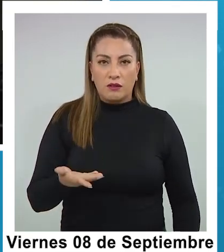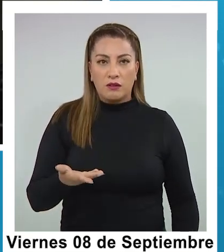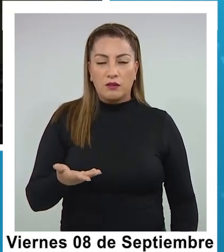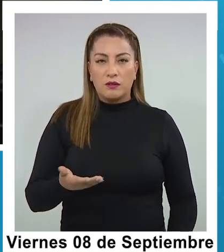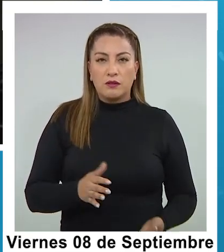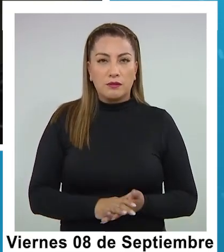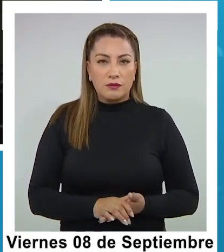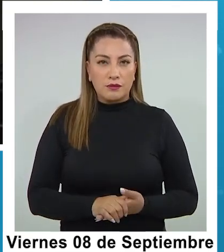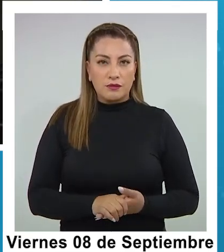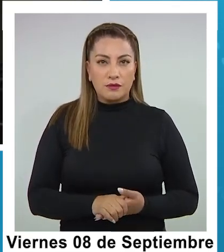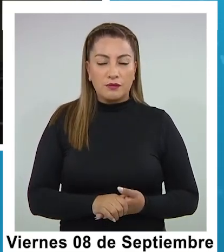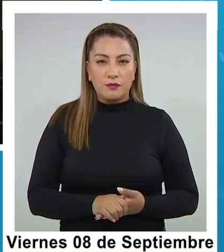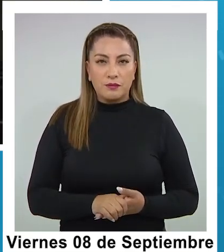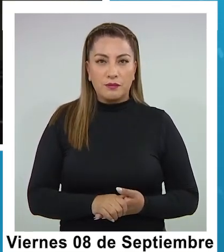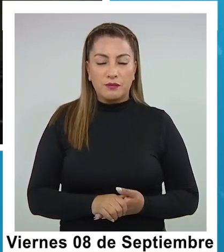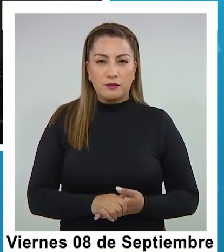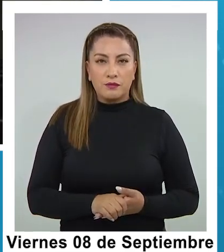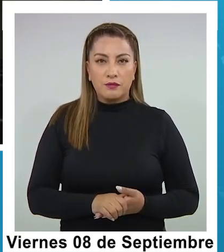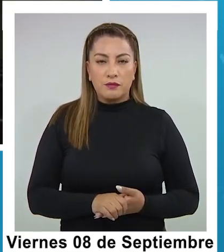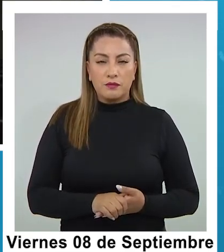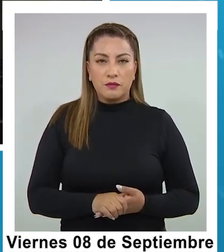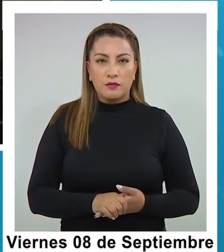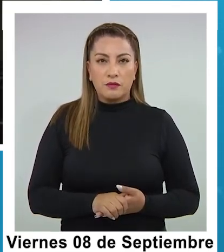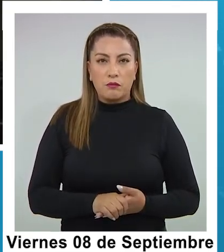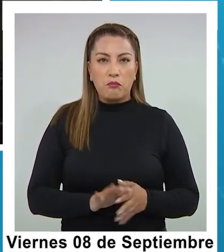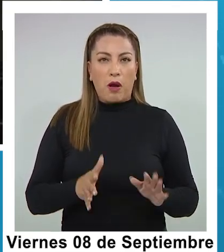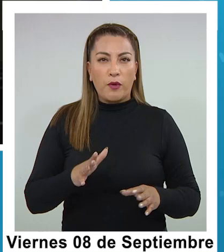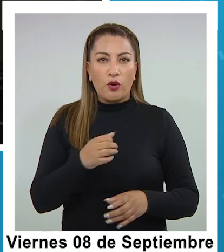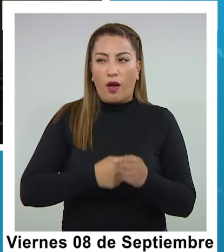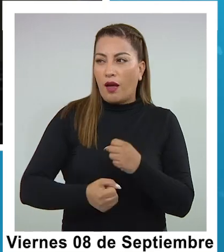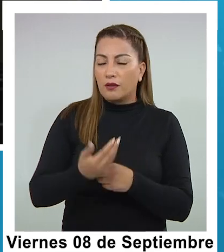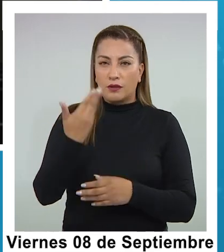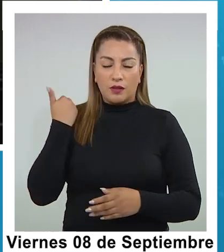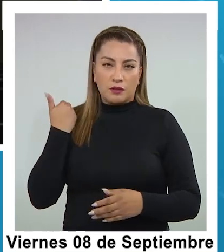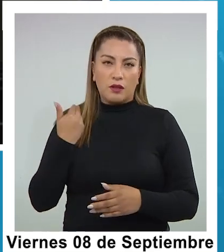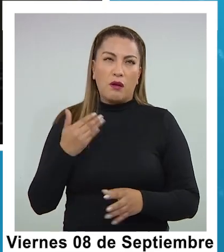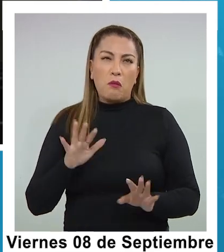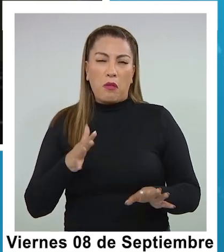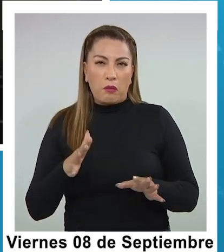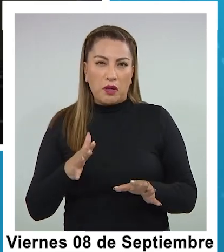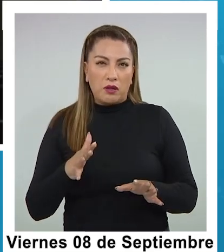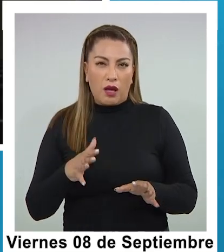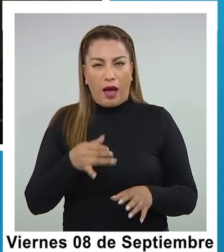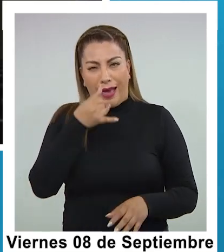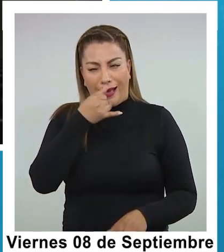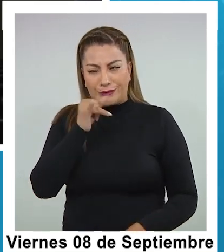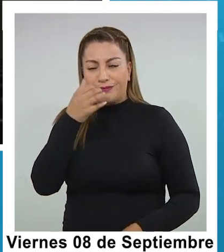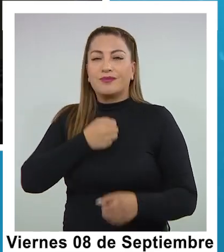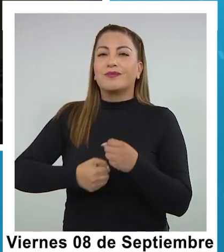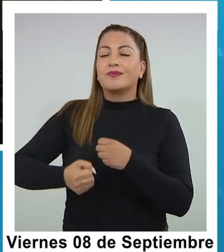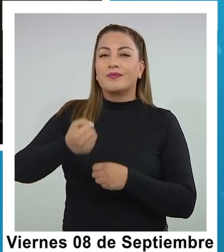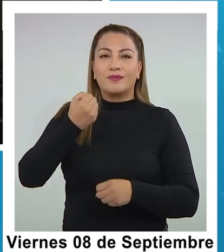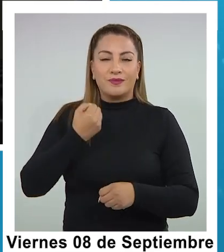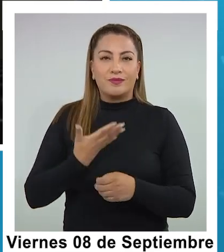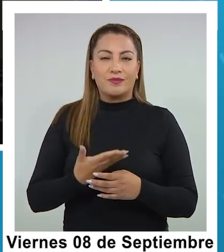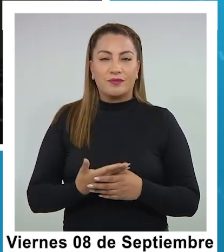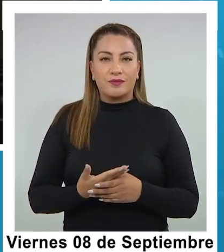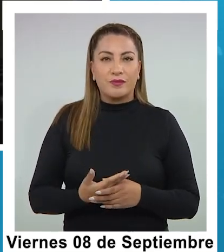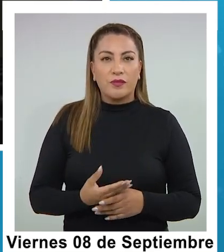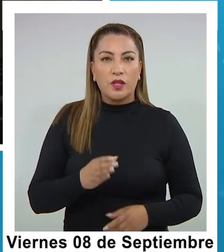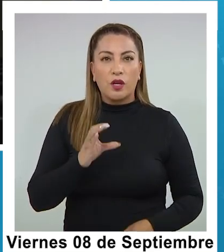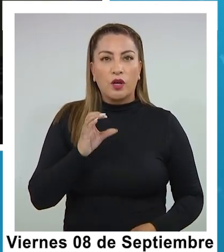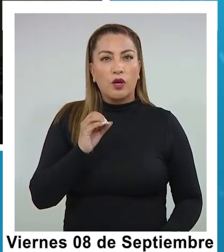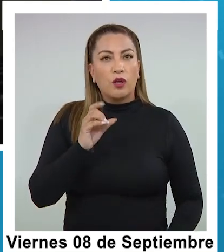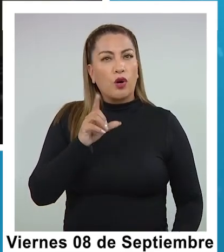viene también hecha sus raíces hace un par de años atrás, es decir, no un par de años, bastante años. La Operación Colombo. ¿Qué fue la